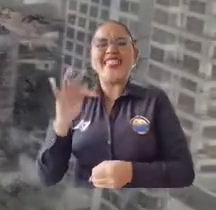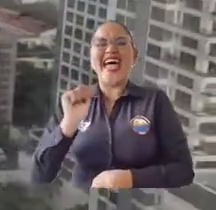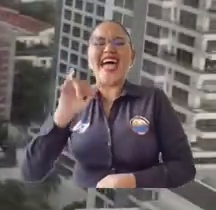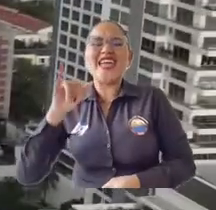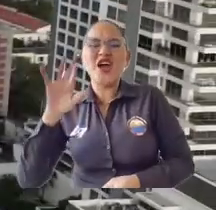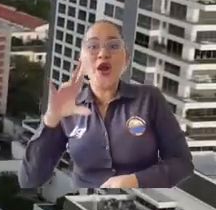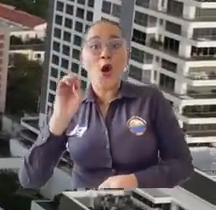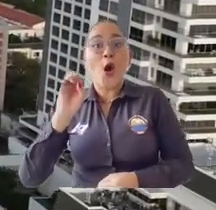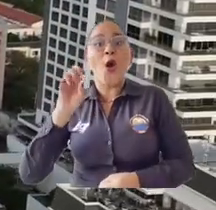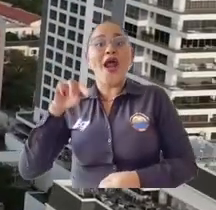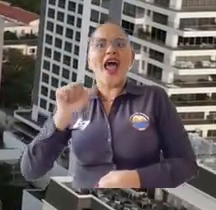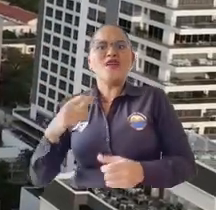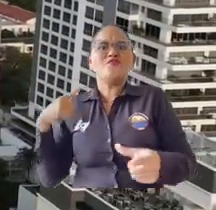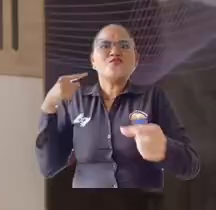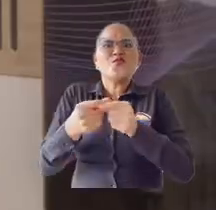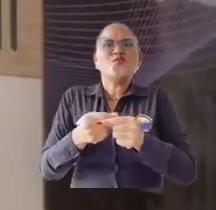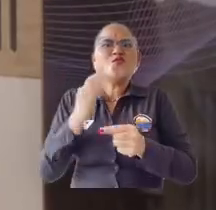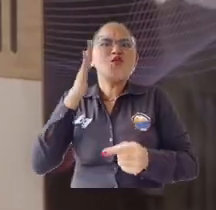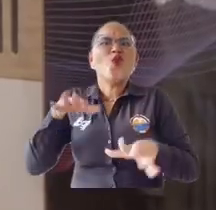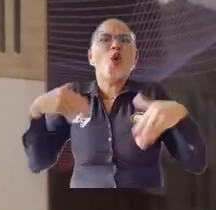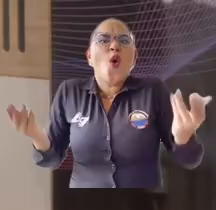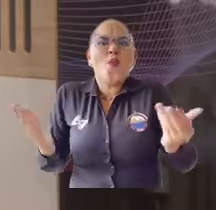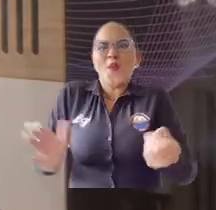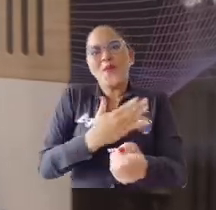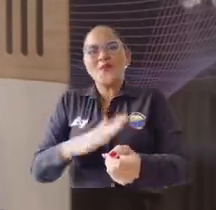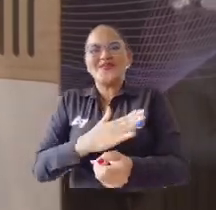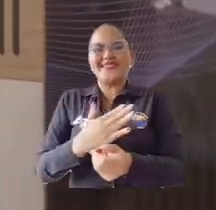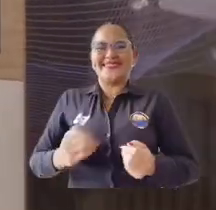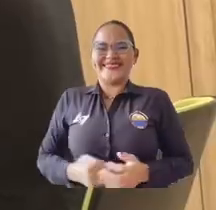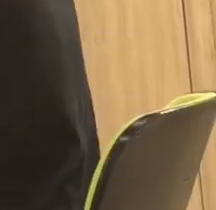piensa sonar para el próximo milenio.